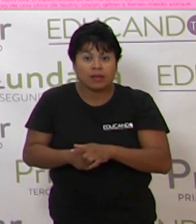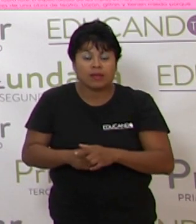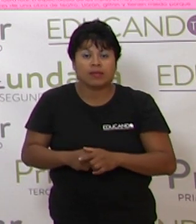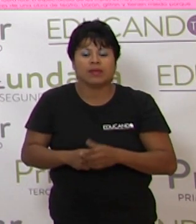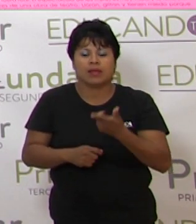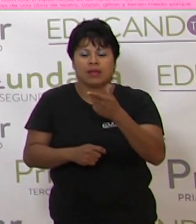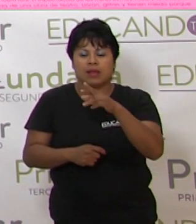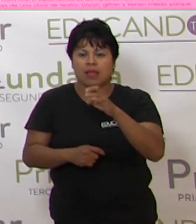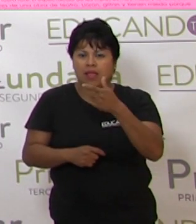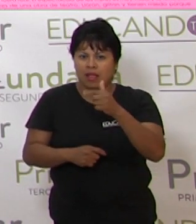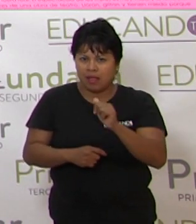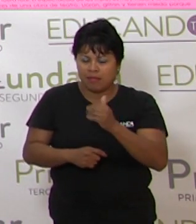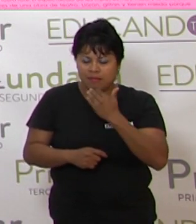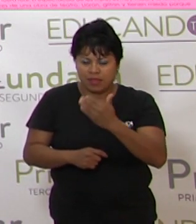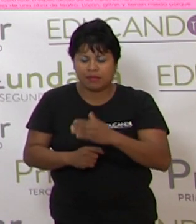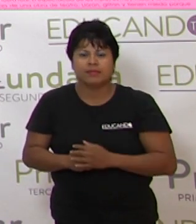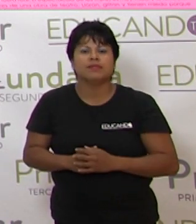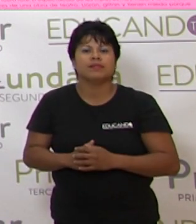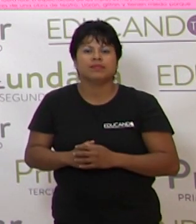griega, muy bien.